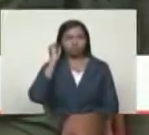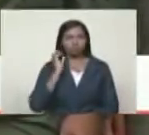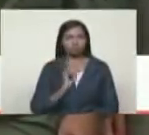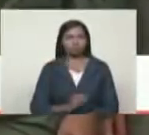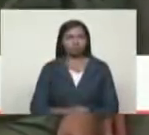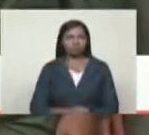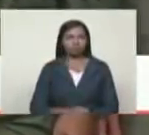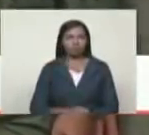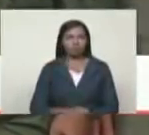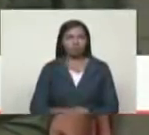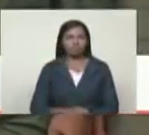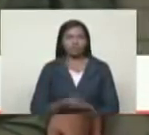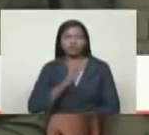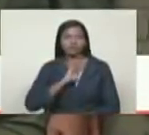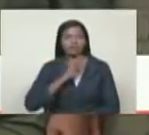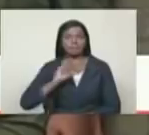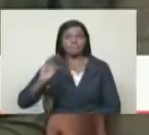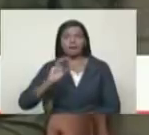¡Independencia y patria socialista!